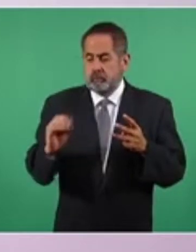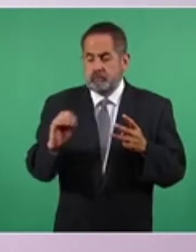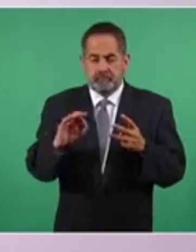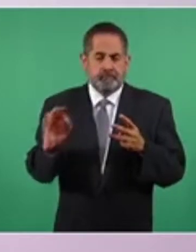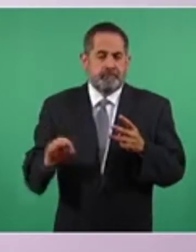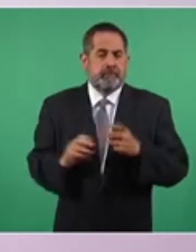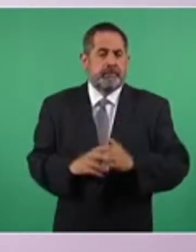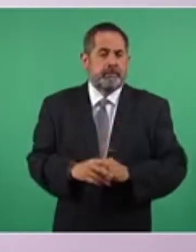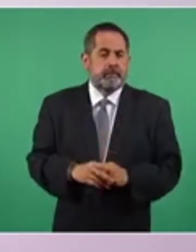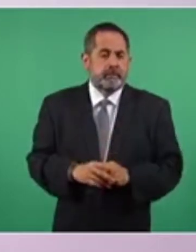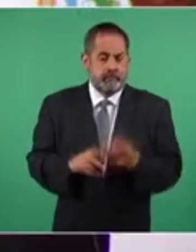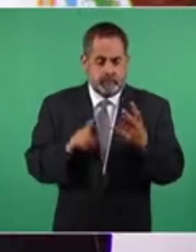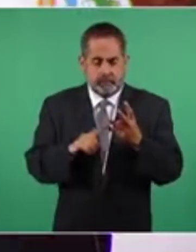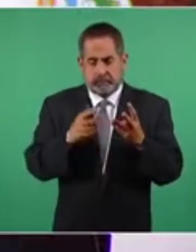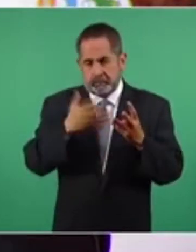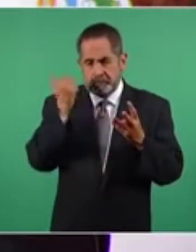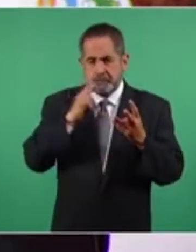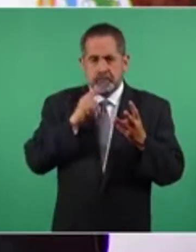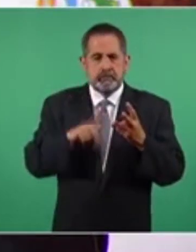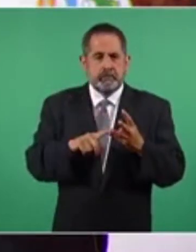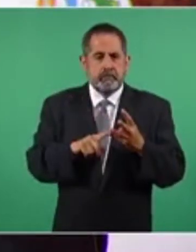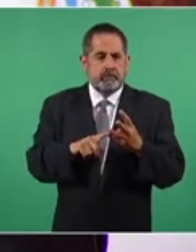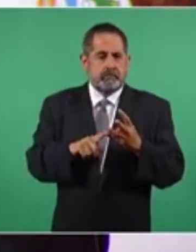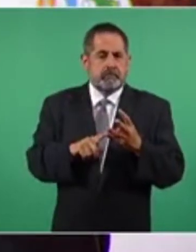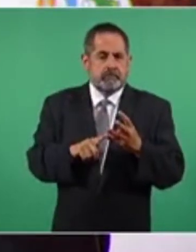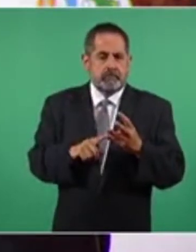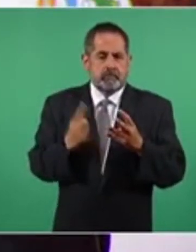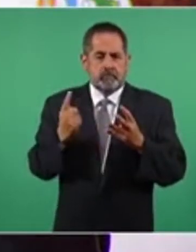40.0%. No sabe, no contestó,